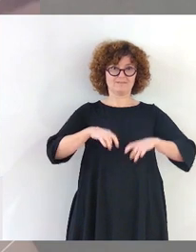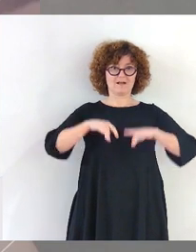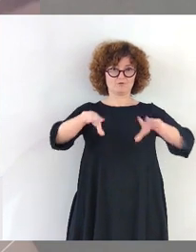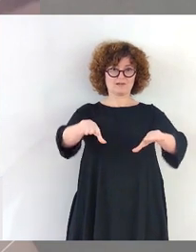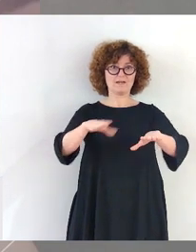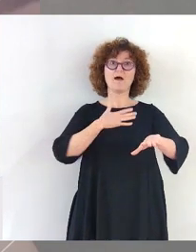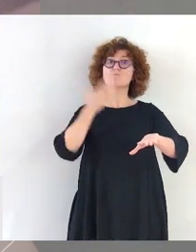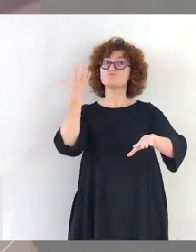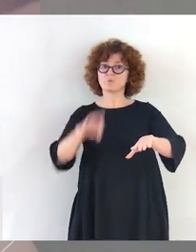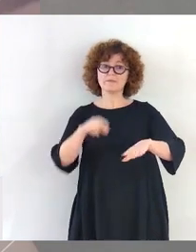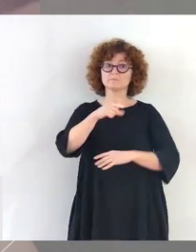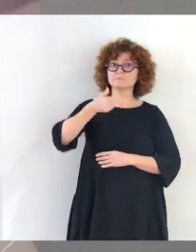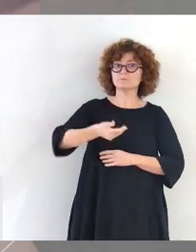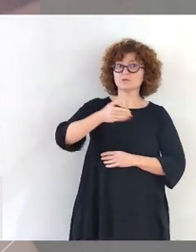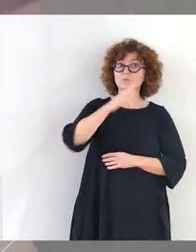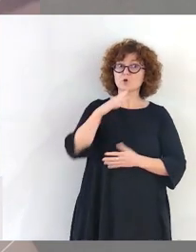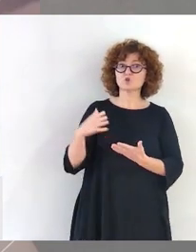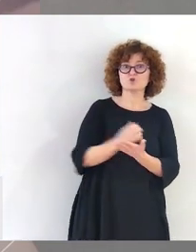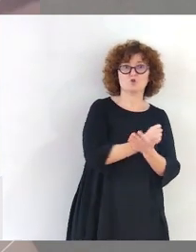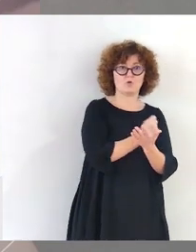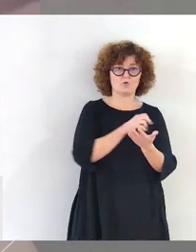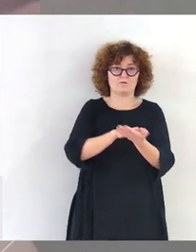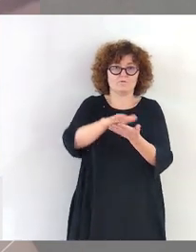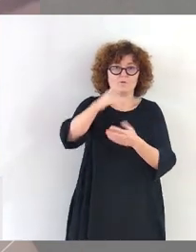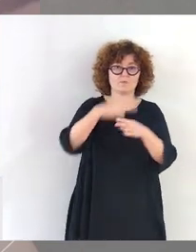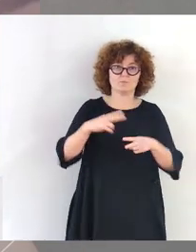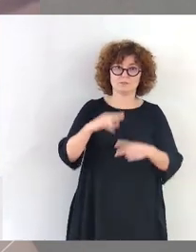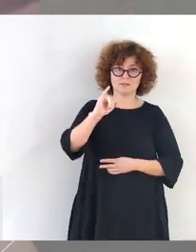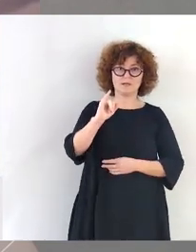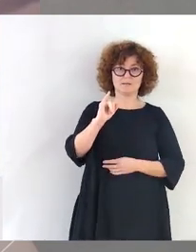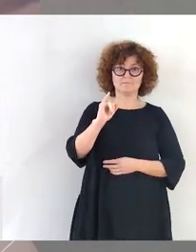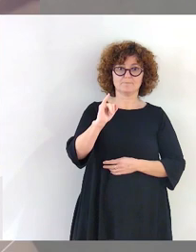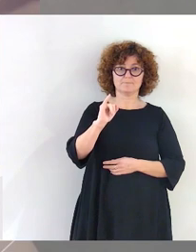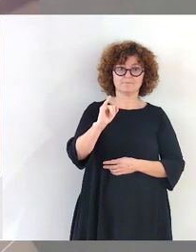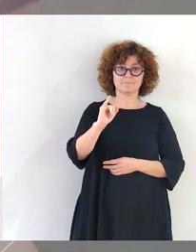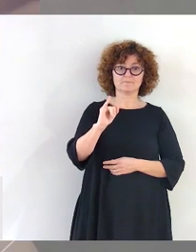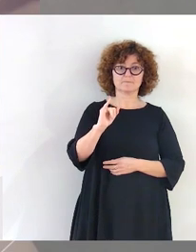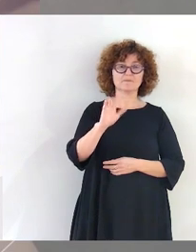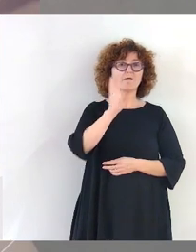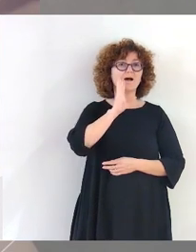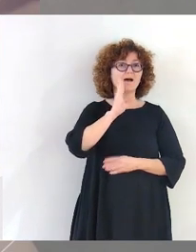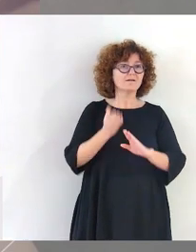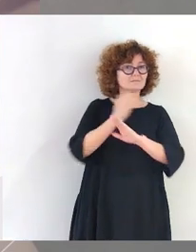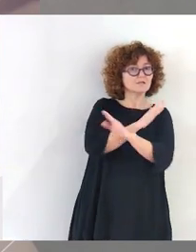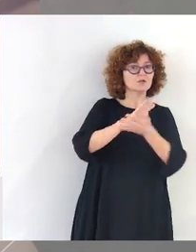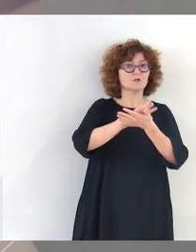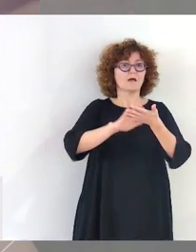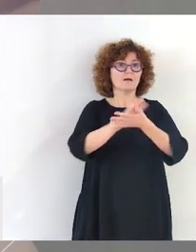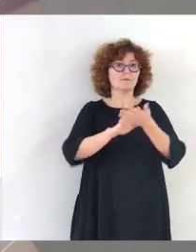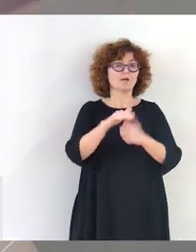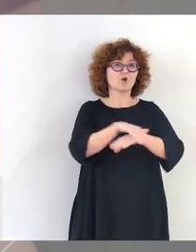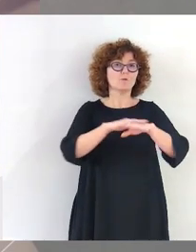importante decirlo porque todo tiene implicaciones políticas se hablaba antes en otro panel de Por qué hacen los Por qué de pronto los gobiernos son